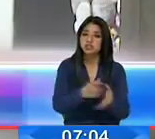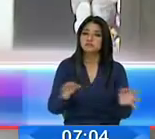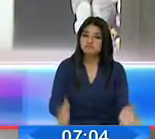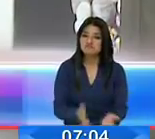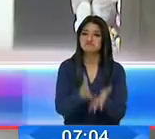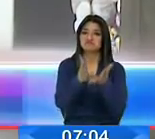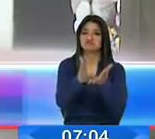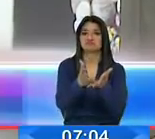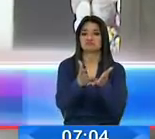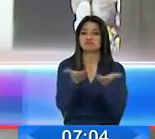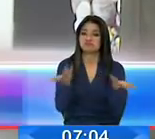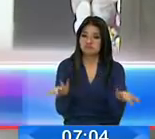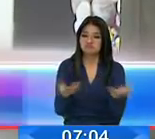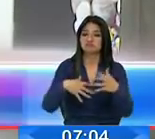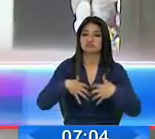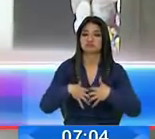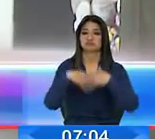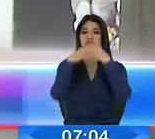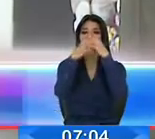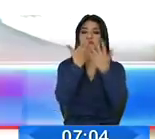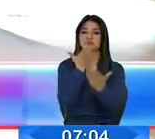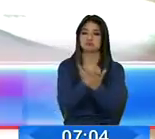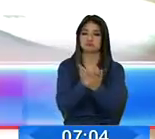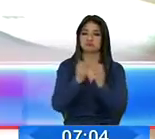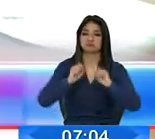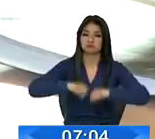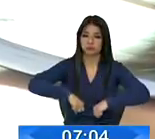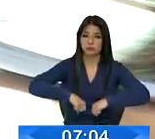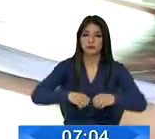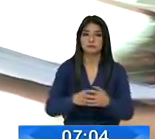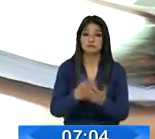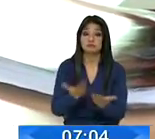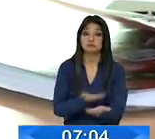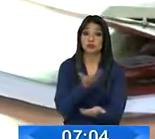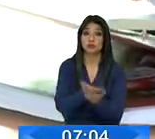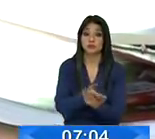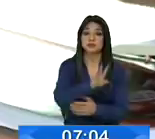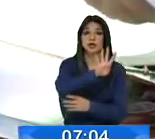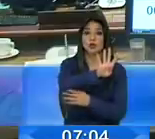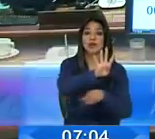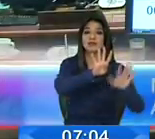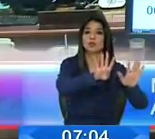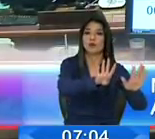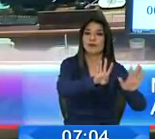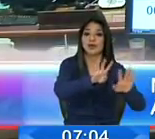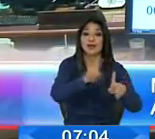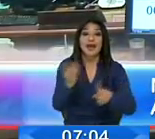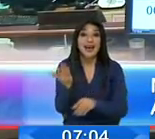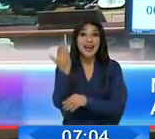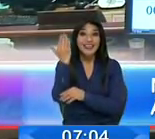van a permitir reactivar la economía. Esta propuesta tiene 49 artículos, a diferencia de la Ley de